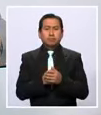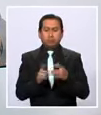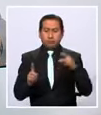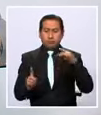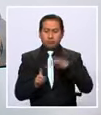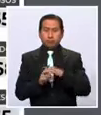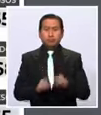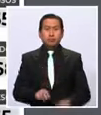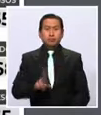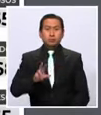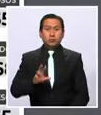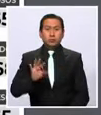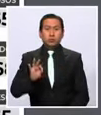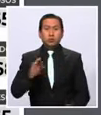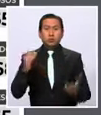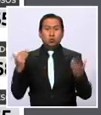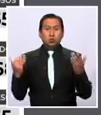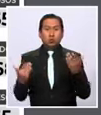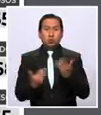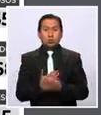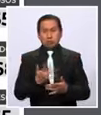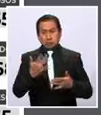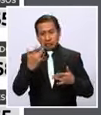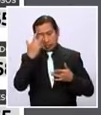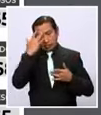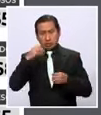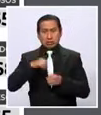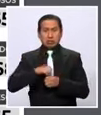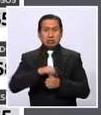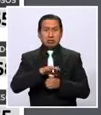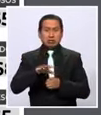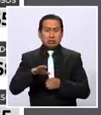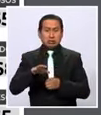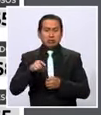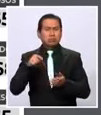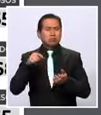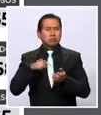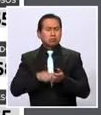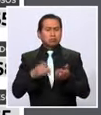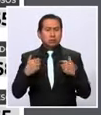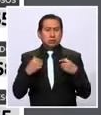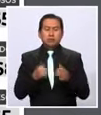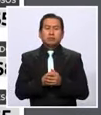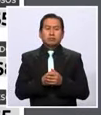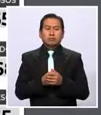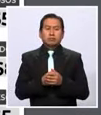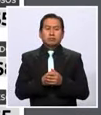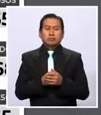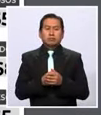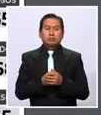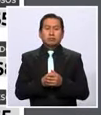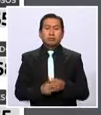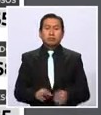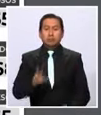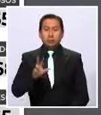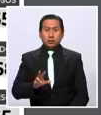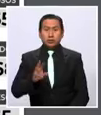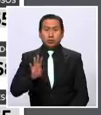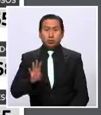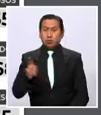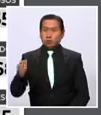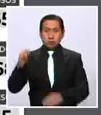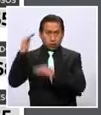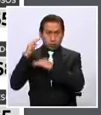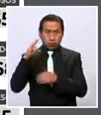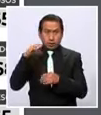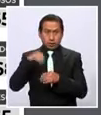39 nuevos casos positivos que corresponden 34 en santa